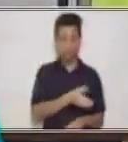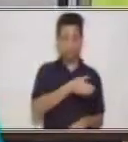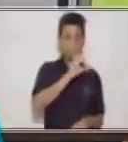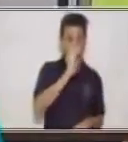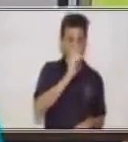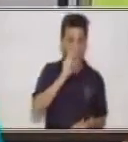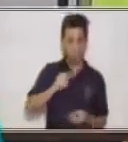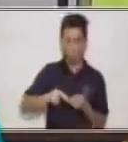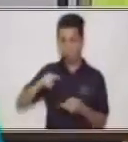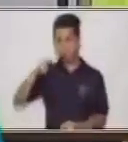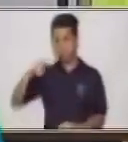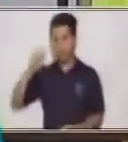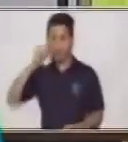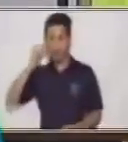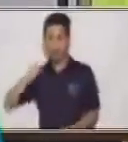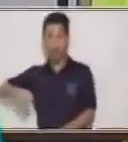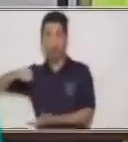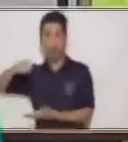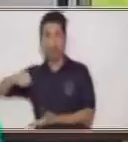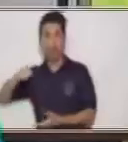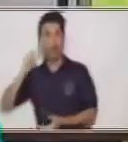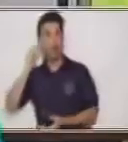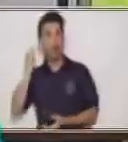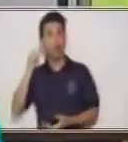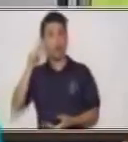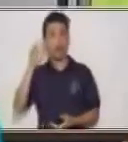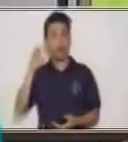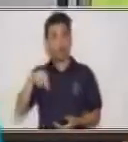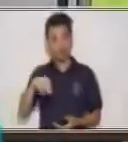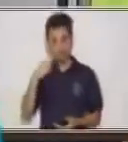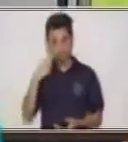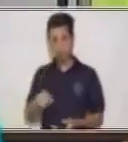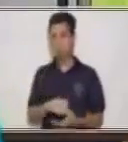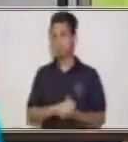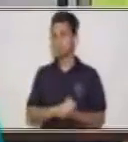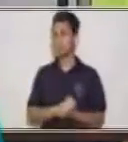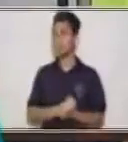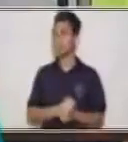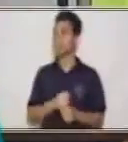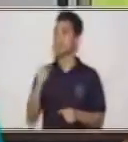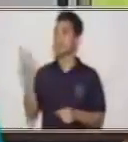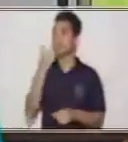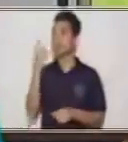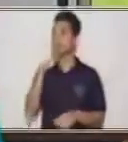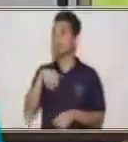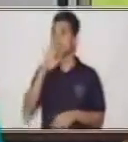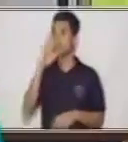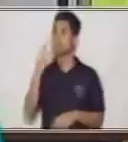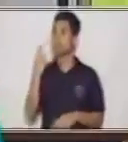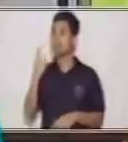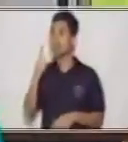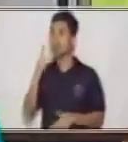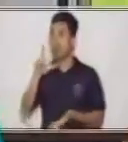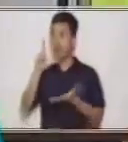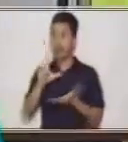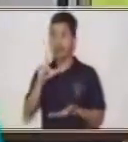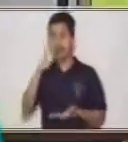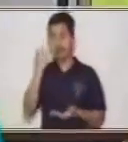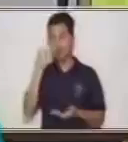botella y galón, y la unidad básica que es el litro. Ya que hemos recordado con